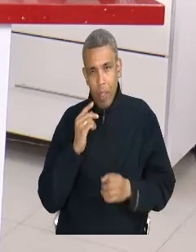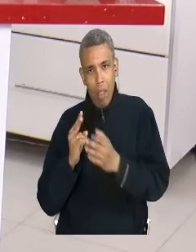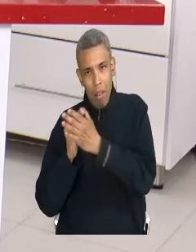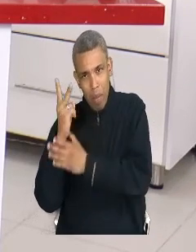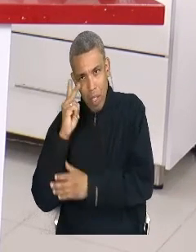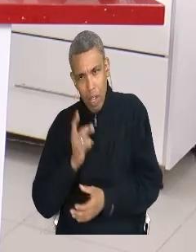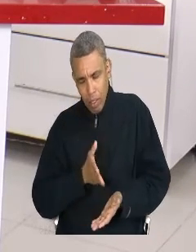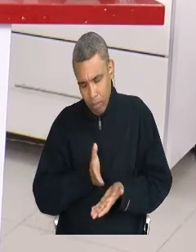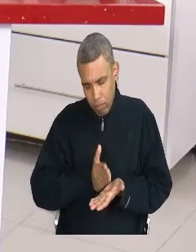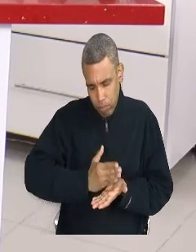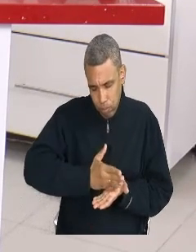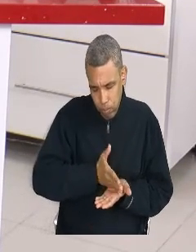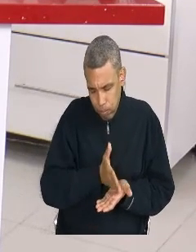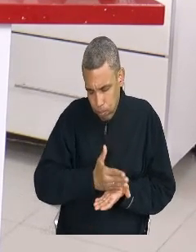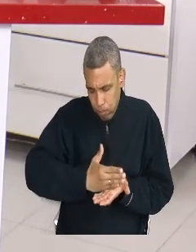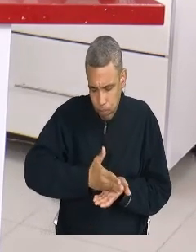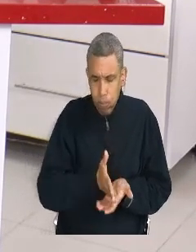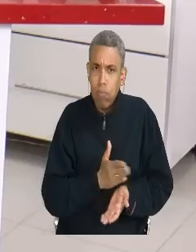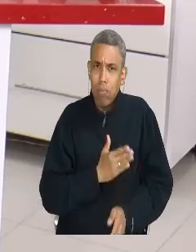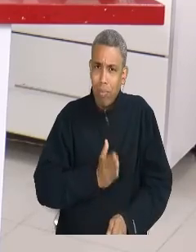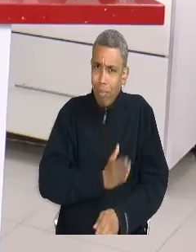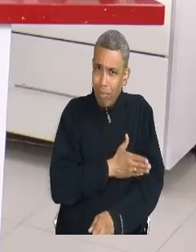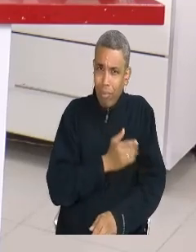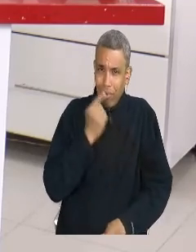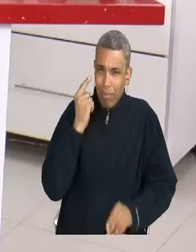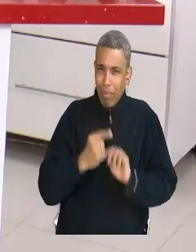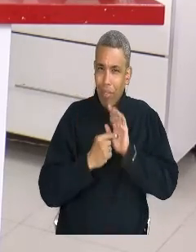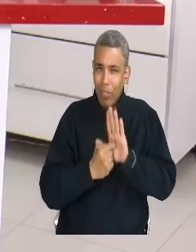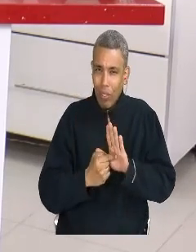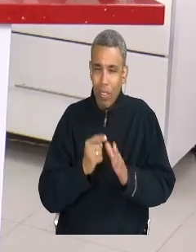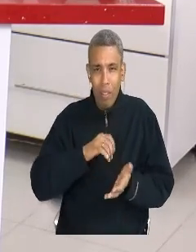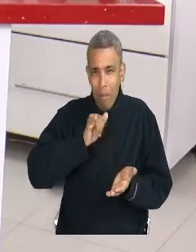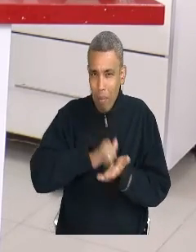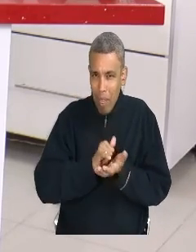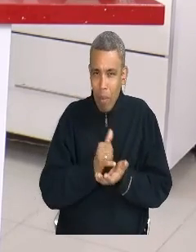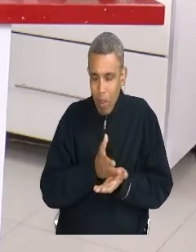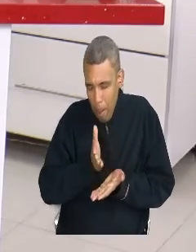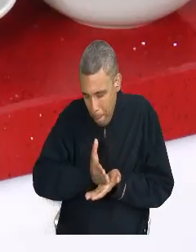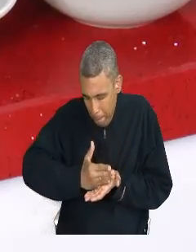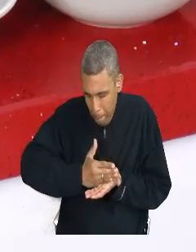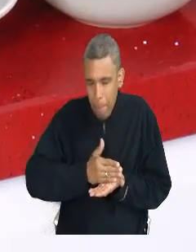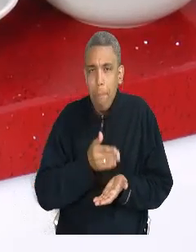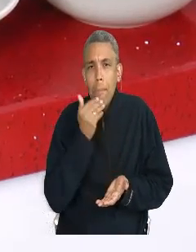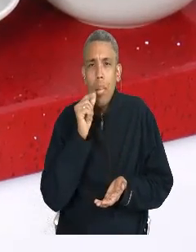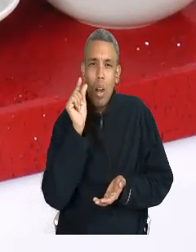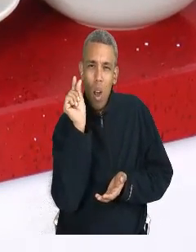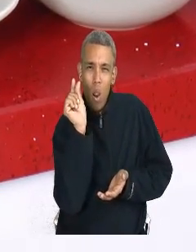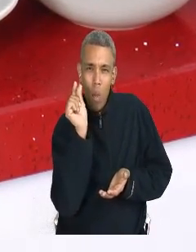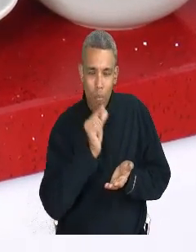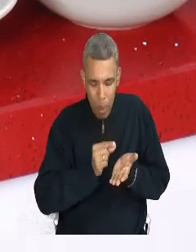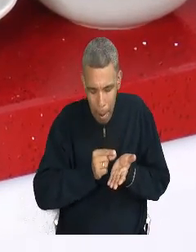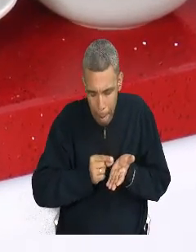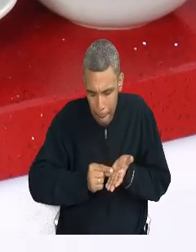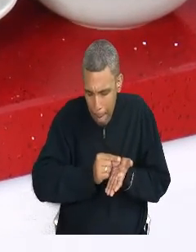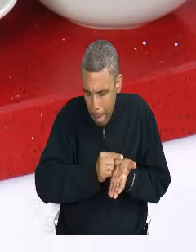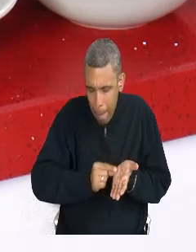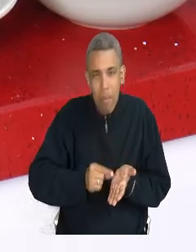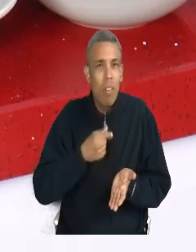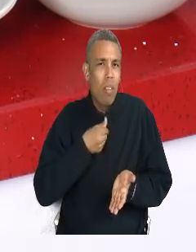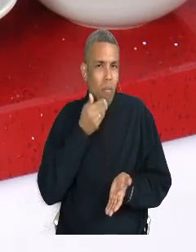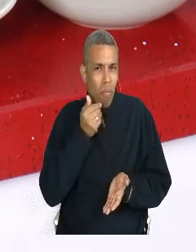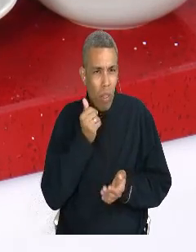pueden ver, y en programas anteriores lo hemos venido haciendo, los cortes, sean en cuadritos o julianas,